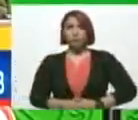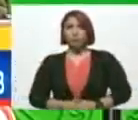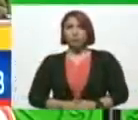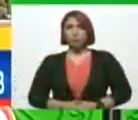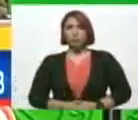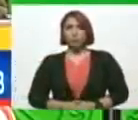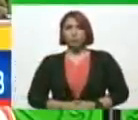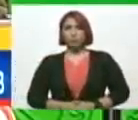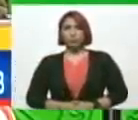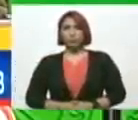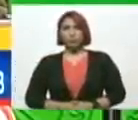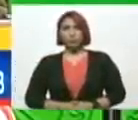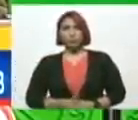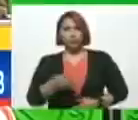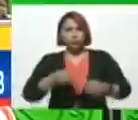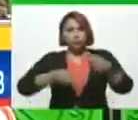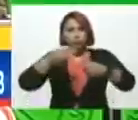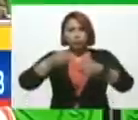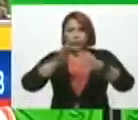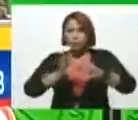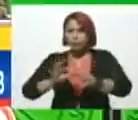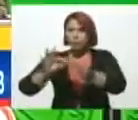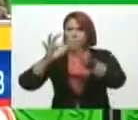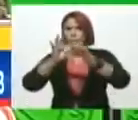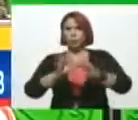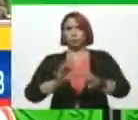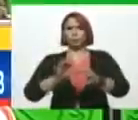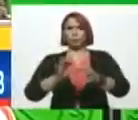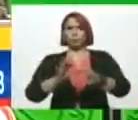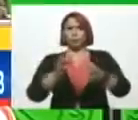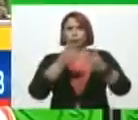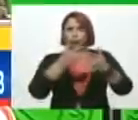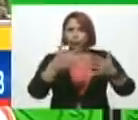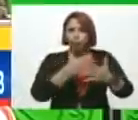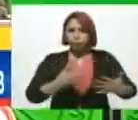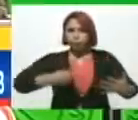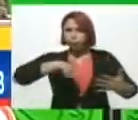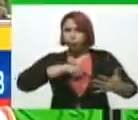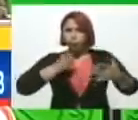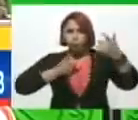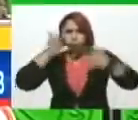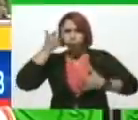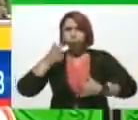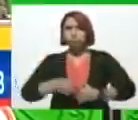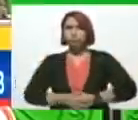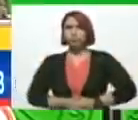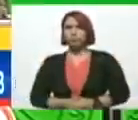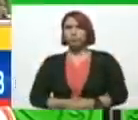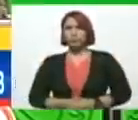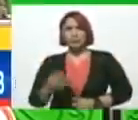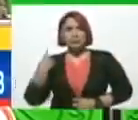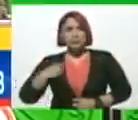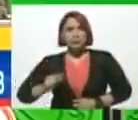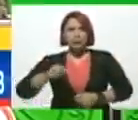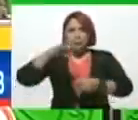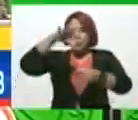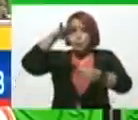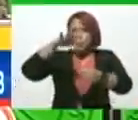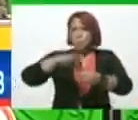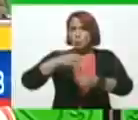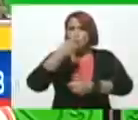hilvanada, construida, escrita por nuestro comandante supremo Hugo Chávez, tiene la raíz en nuestras luchas